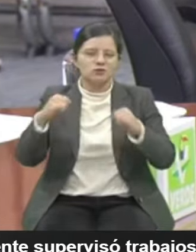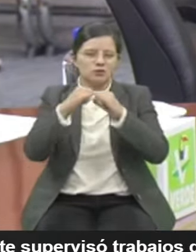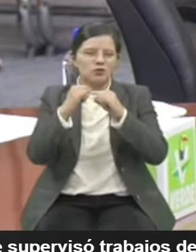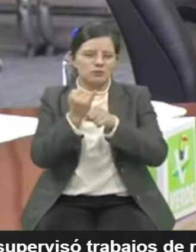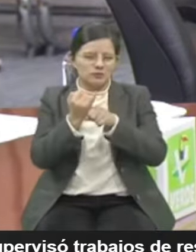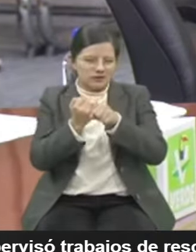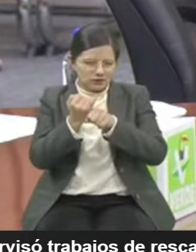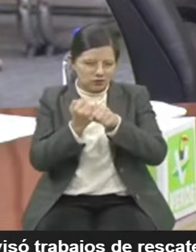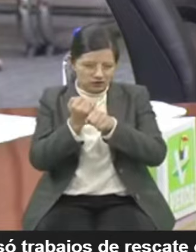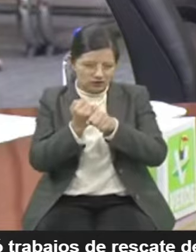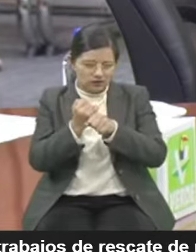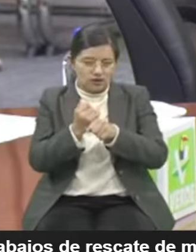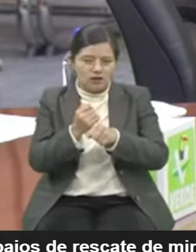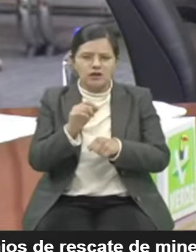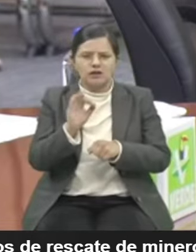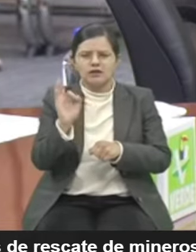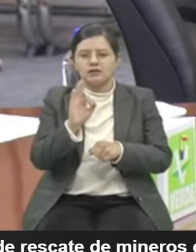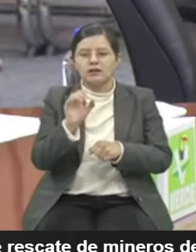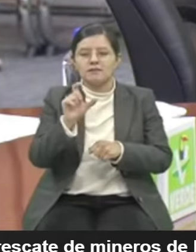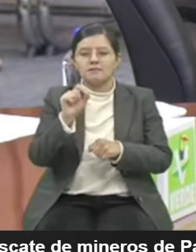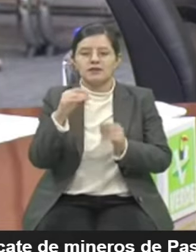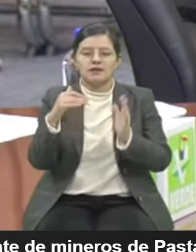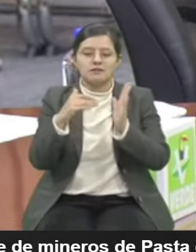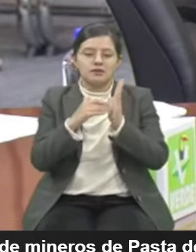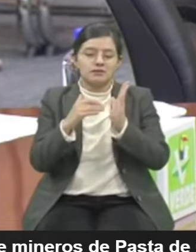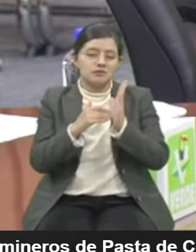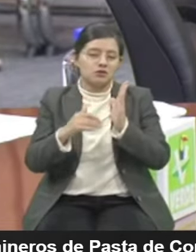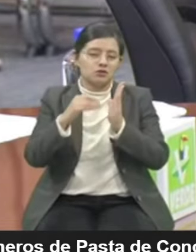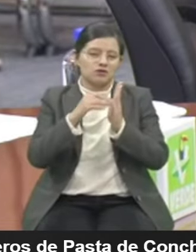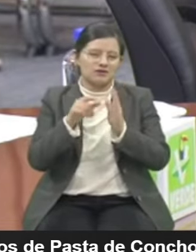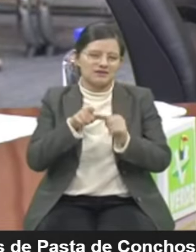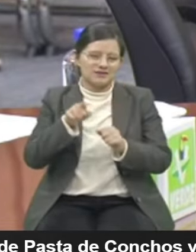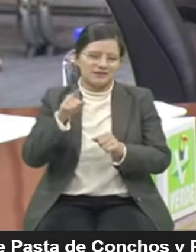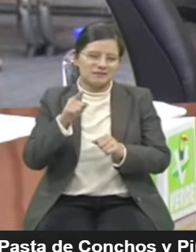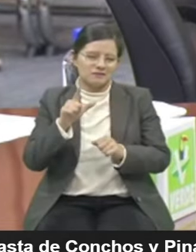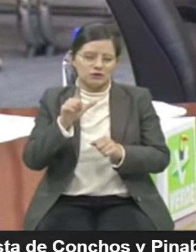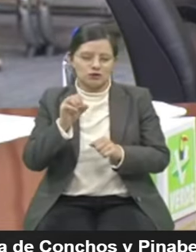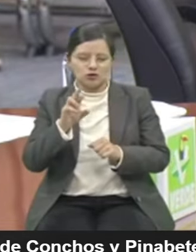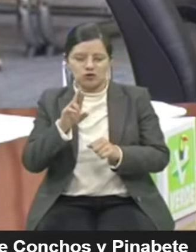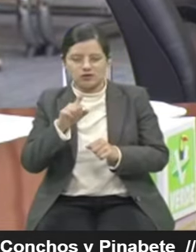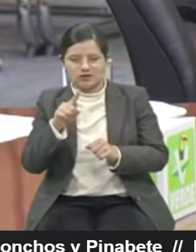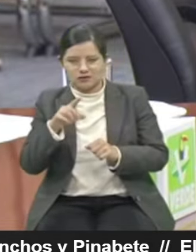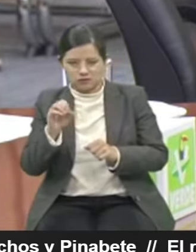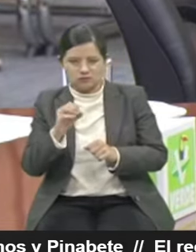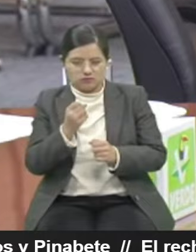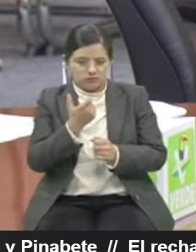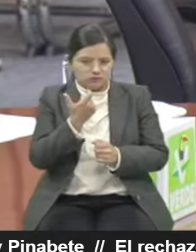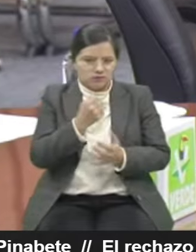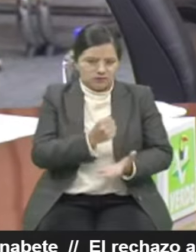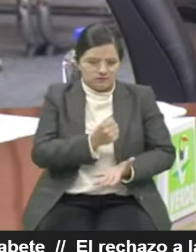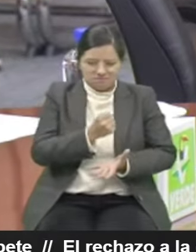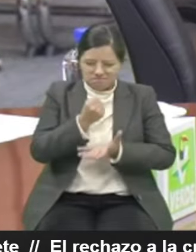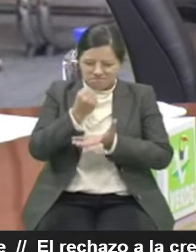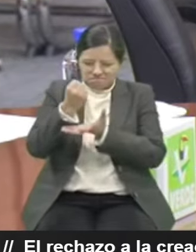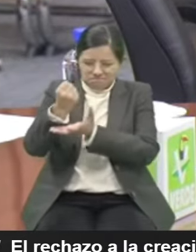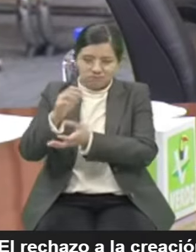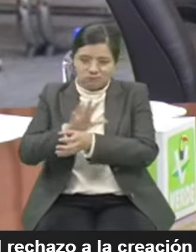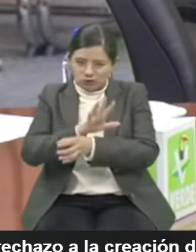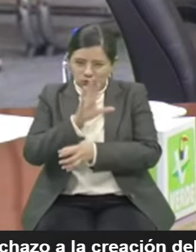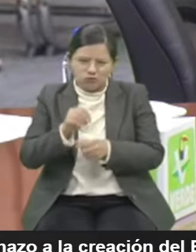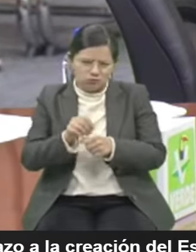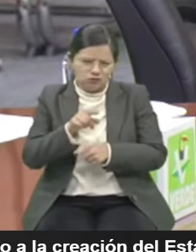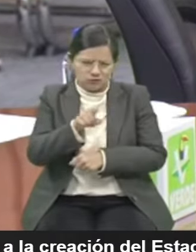jurídicas que se le fueran los 20000 millones a Lorenzo Córdoba podrían hacerlo tendrían una responsabilidad